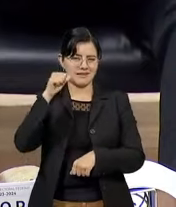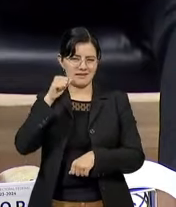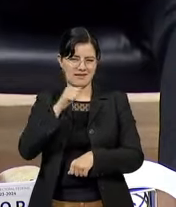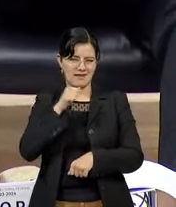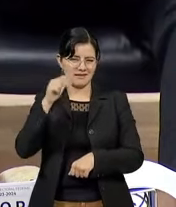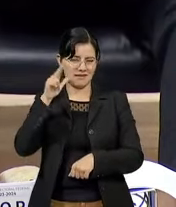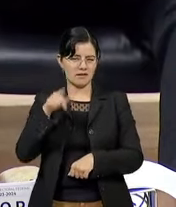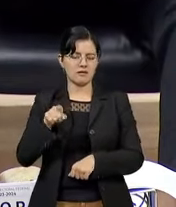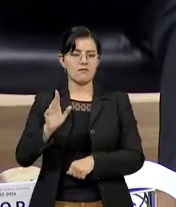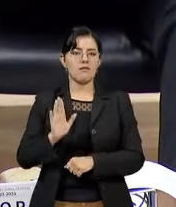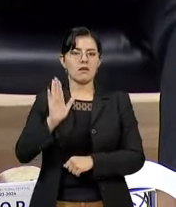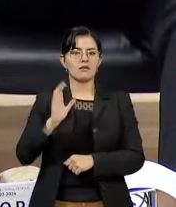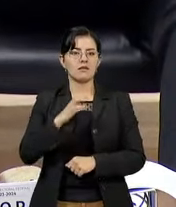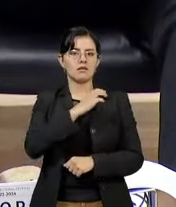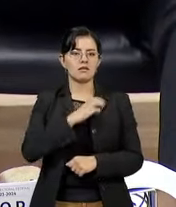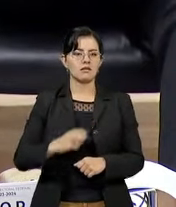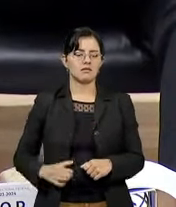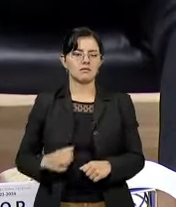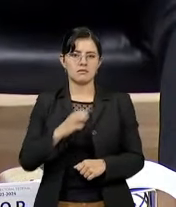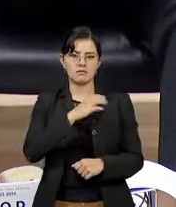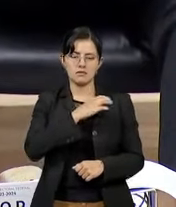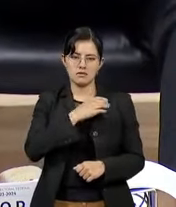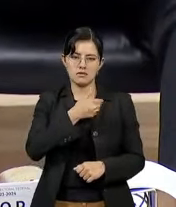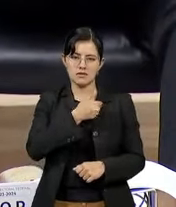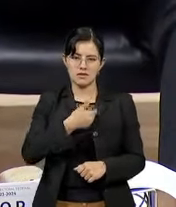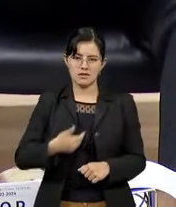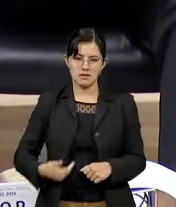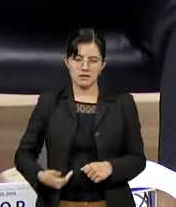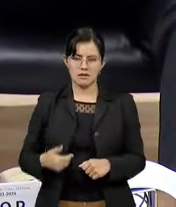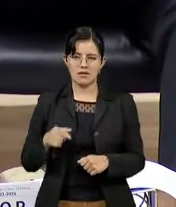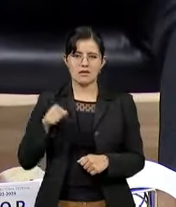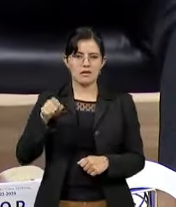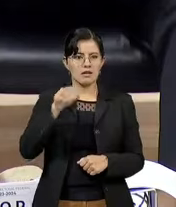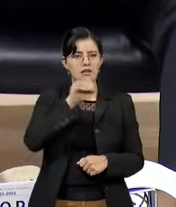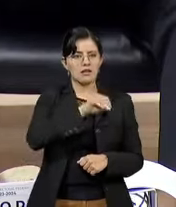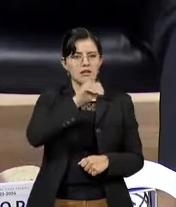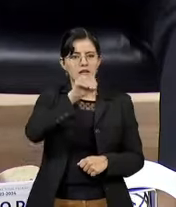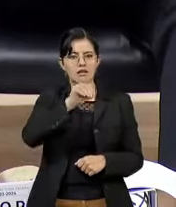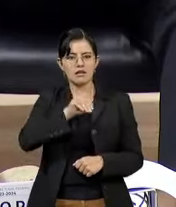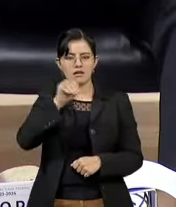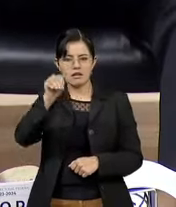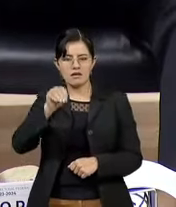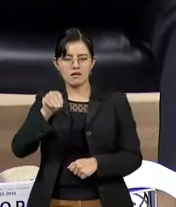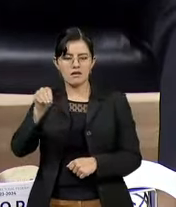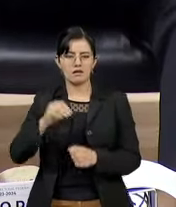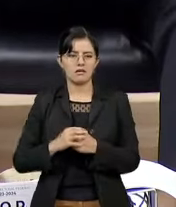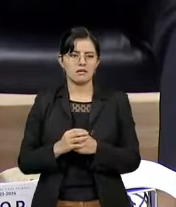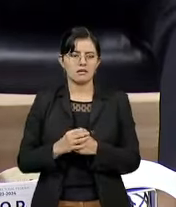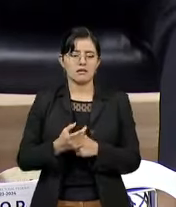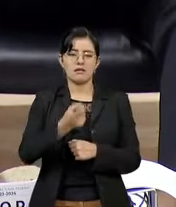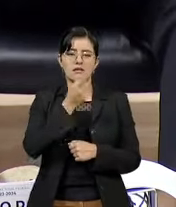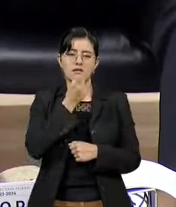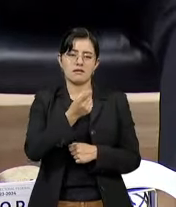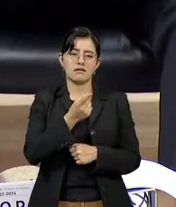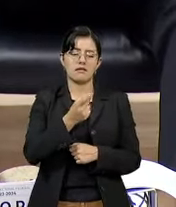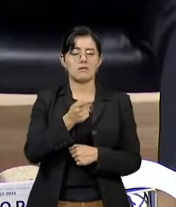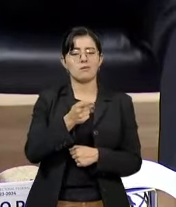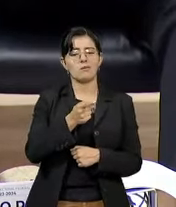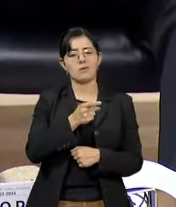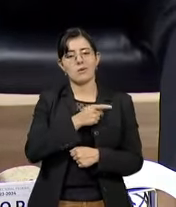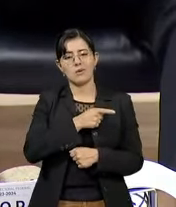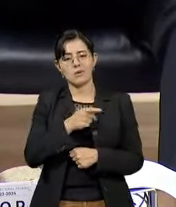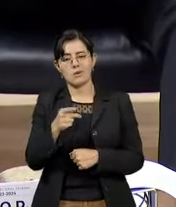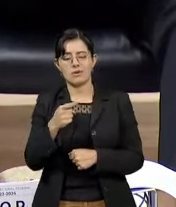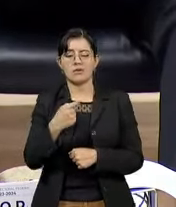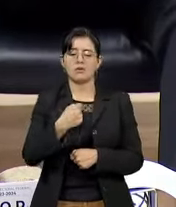parecía candidato a la presidencia en todos los medios respaldo que pobrecito Él